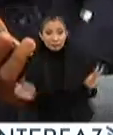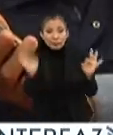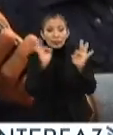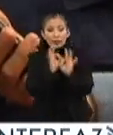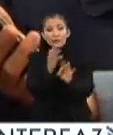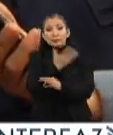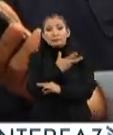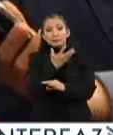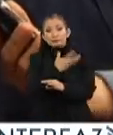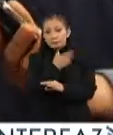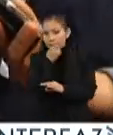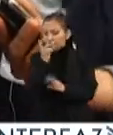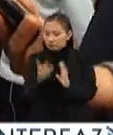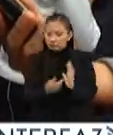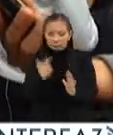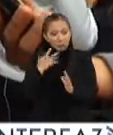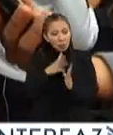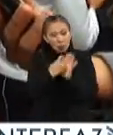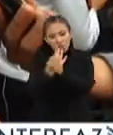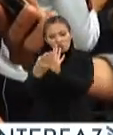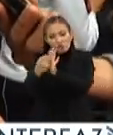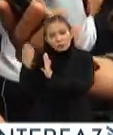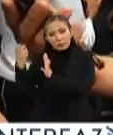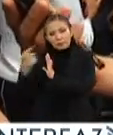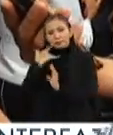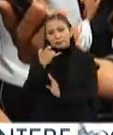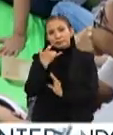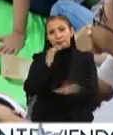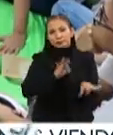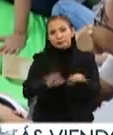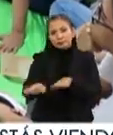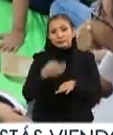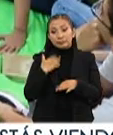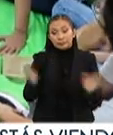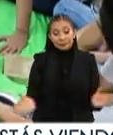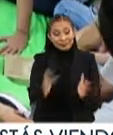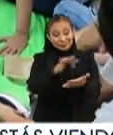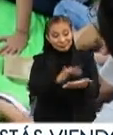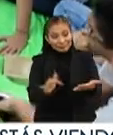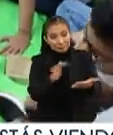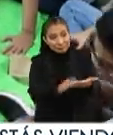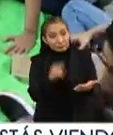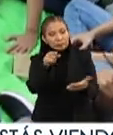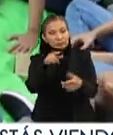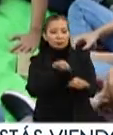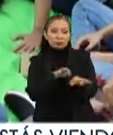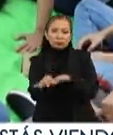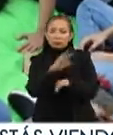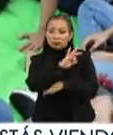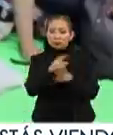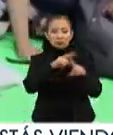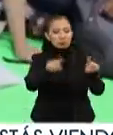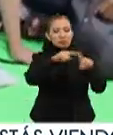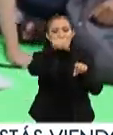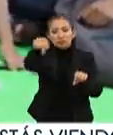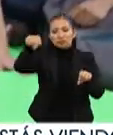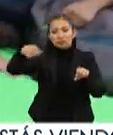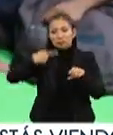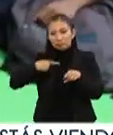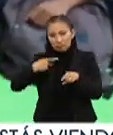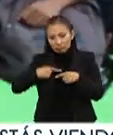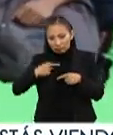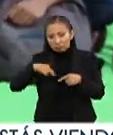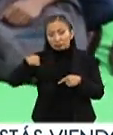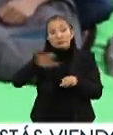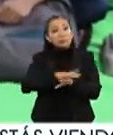que tiene, insisto, multiplicar este tipo de esfuerzos. El impulso a la lectura es una tarea de los diversos actores,